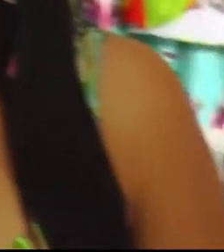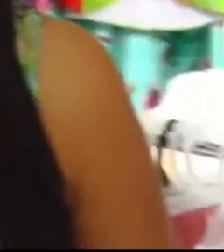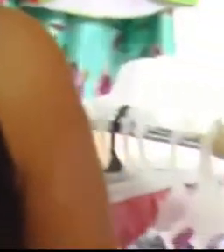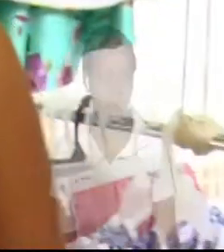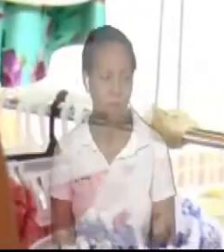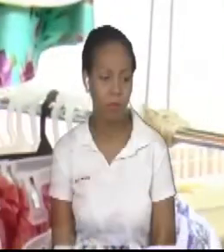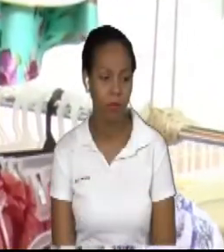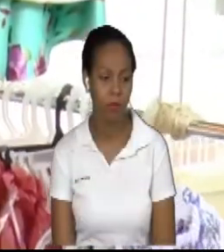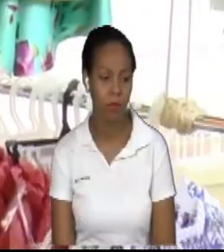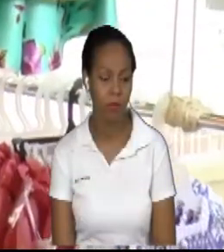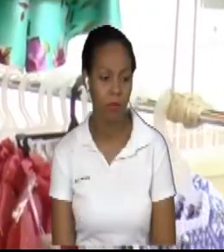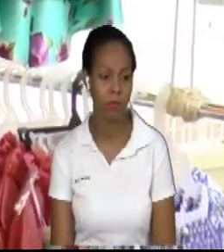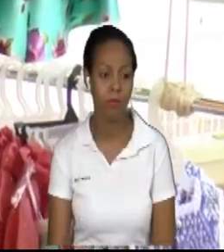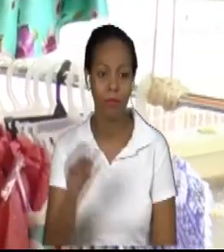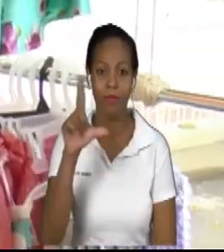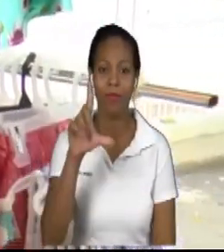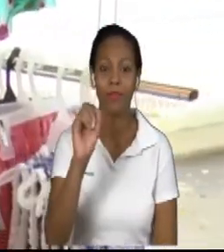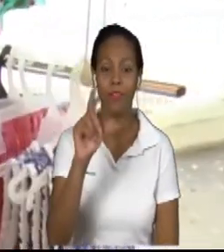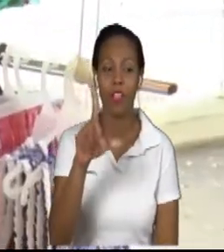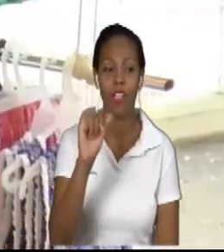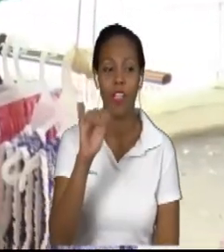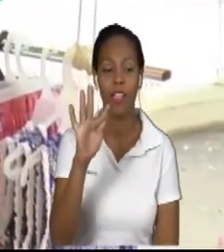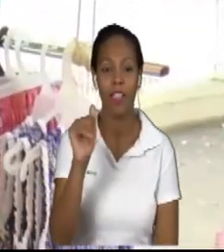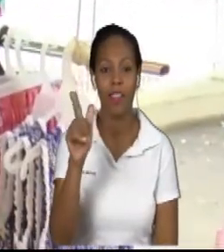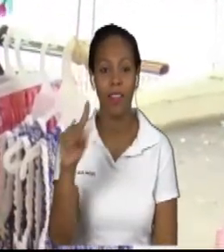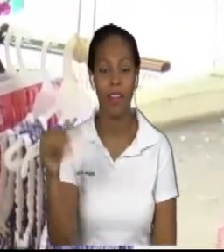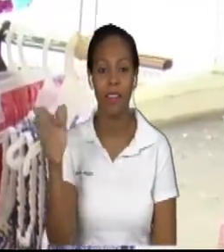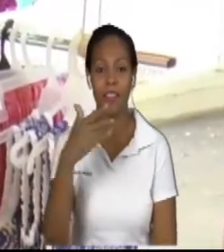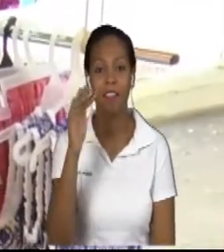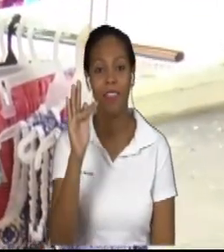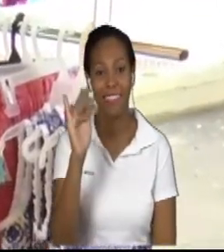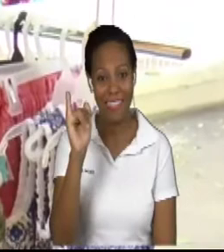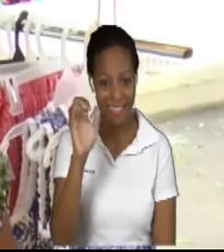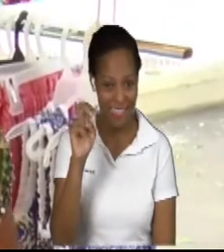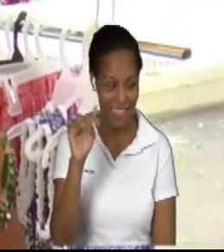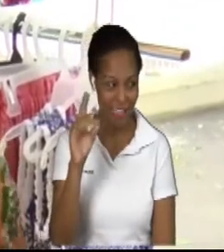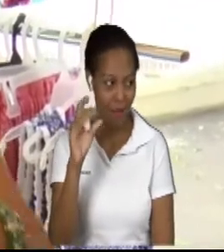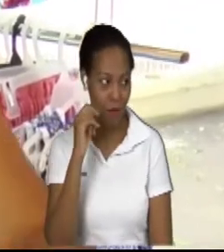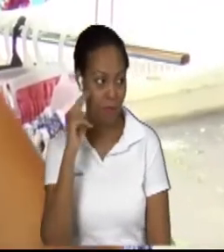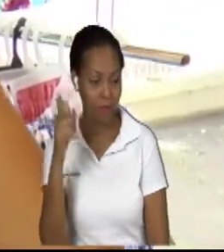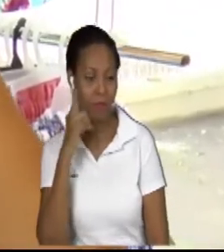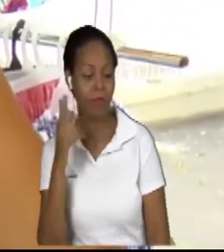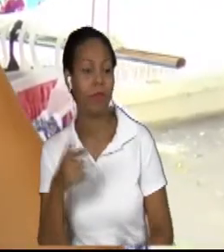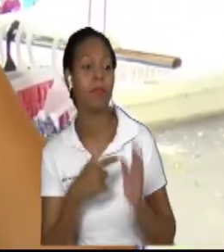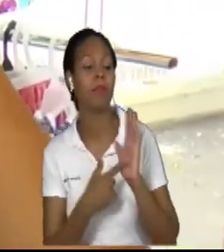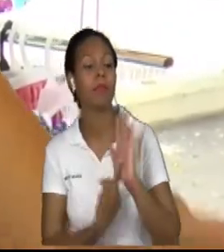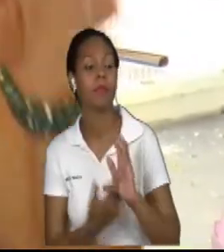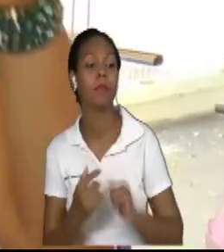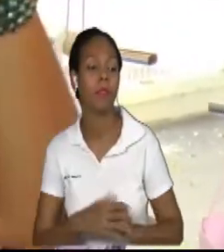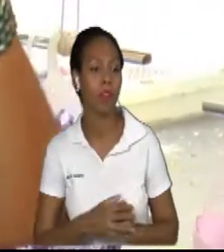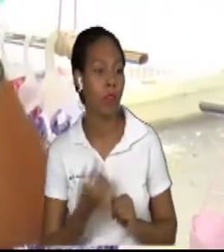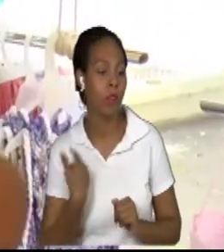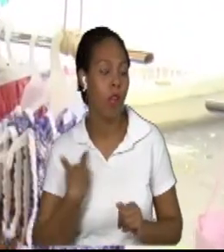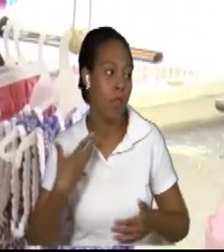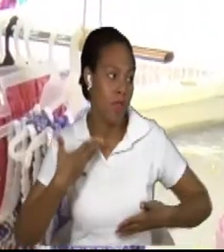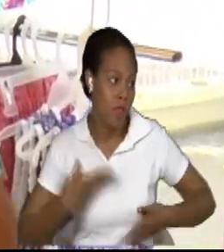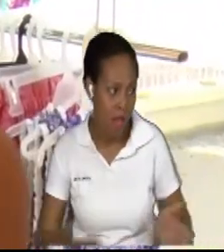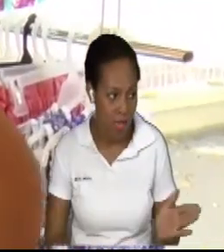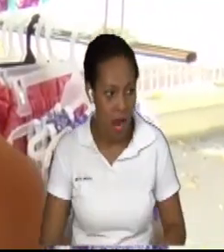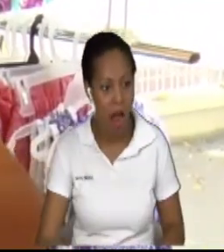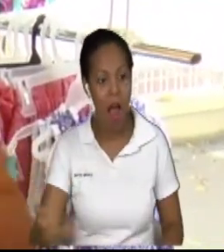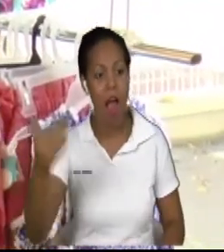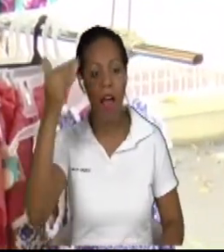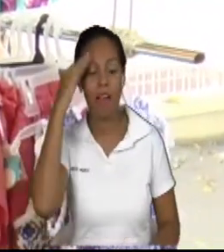Lolitas Tiendas, es una de las tiendas más famosas en Barranca Bermeja, porque si usted quiere ver a su niña desde que nació hasta